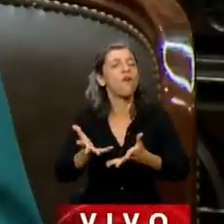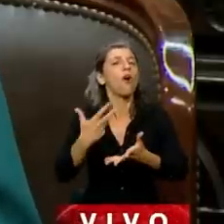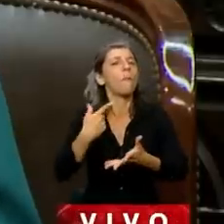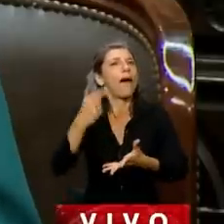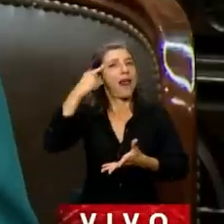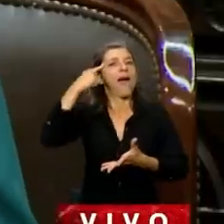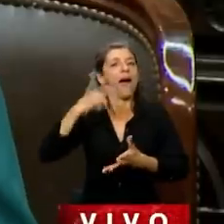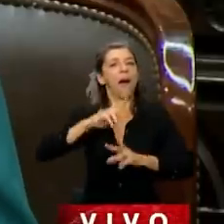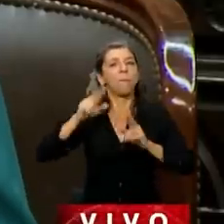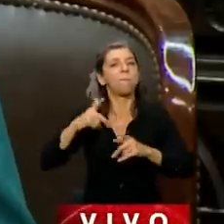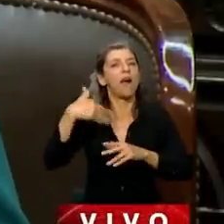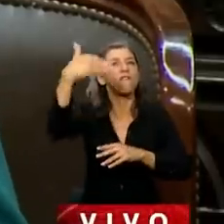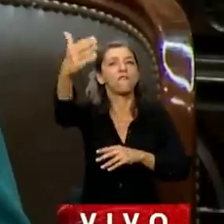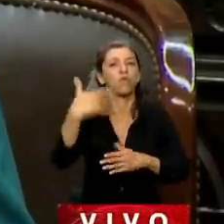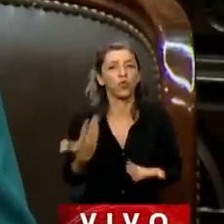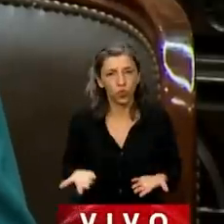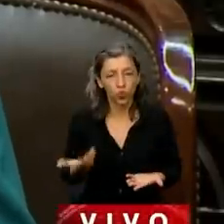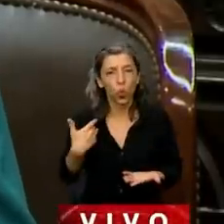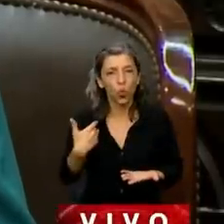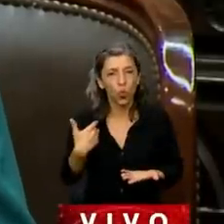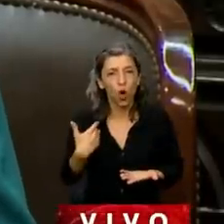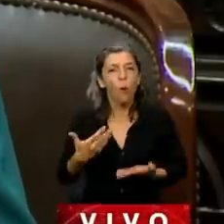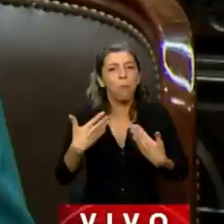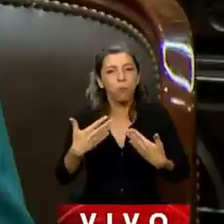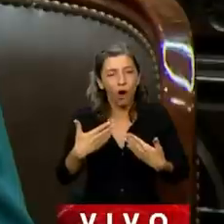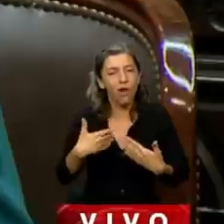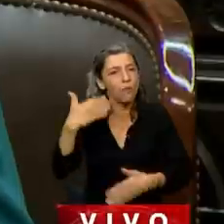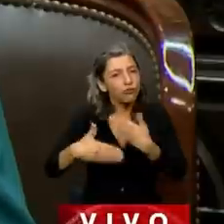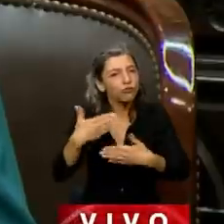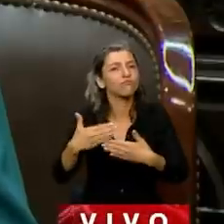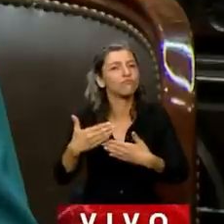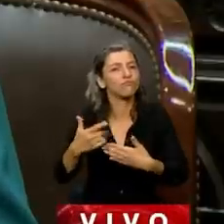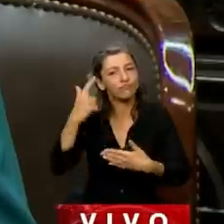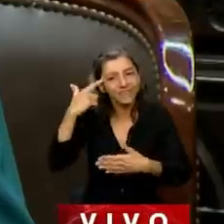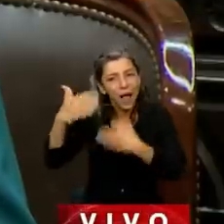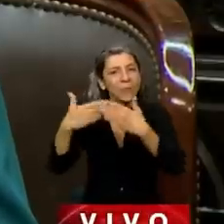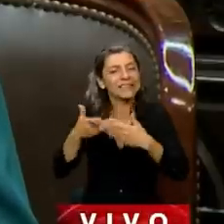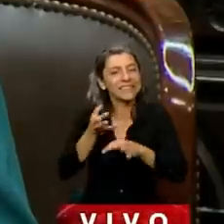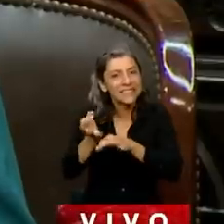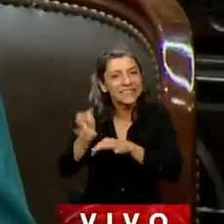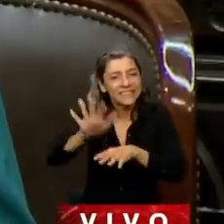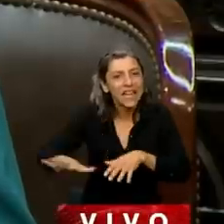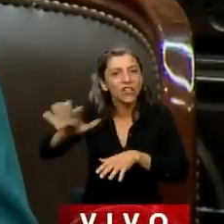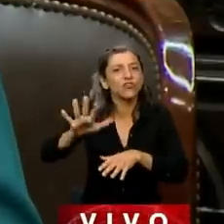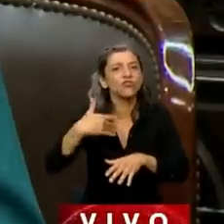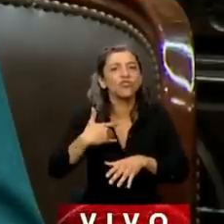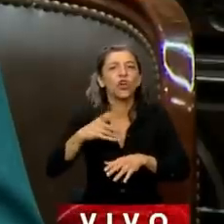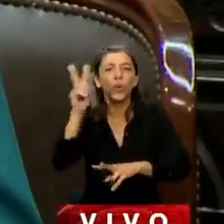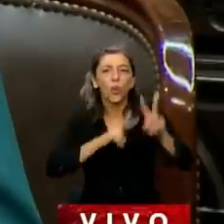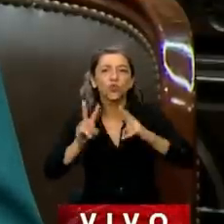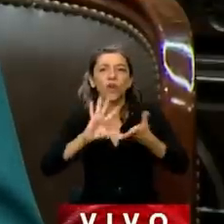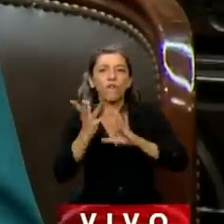sostenibilidad futura para las acciones que se vienen realizando y definan líneas estratégicas que contribuyan a este